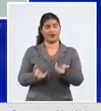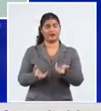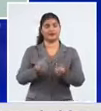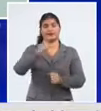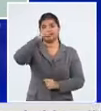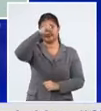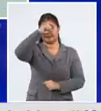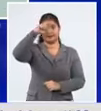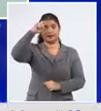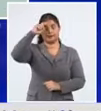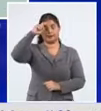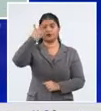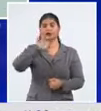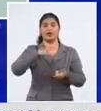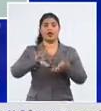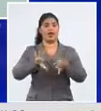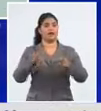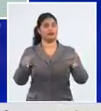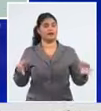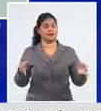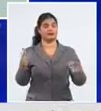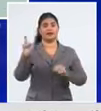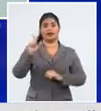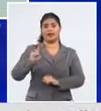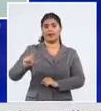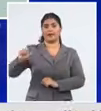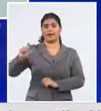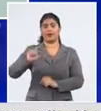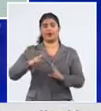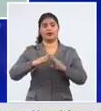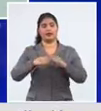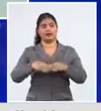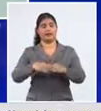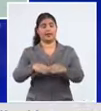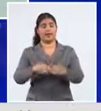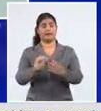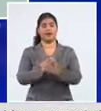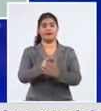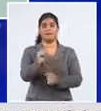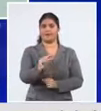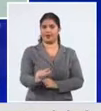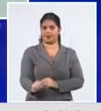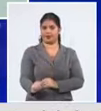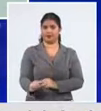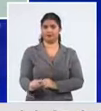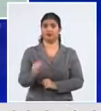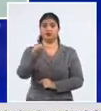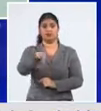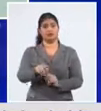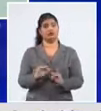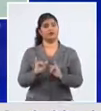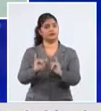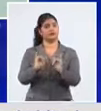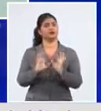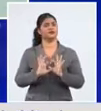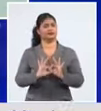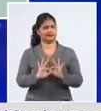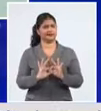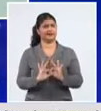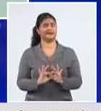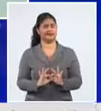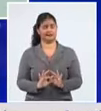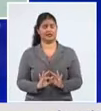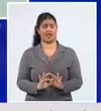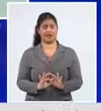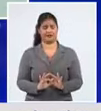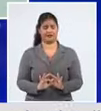Espíritus, Artemisa, Camagüey, Granma y Mayabeque. Realmente una positividad muy